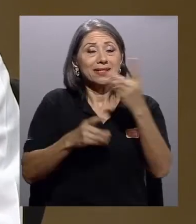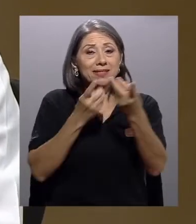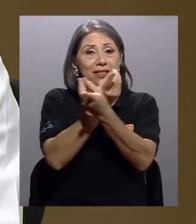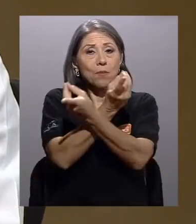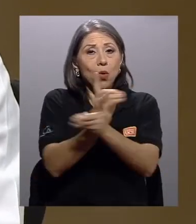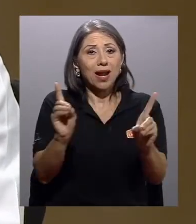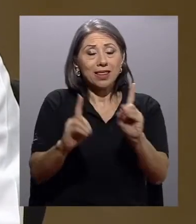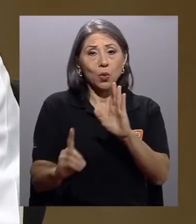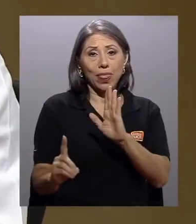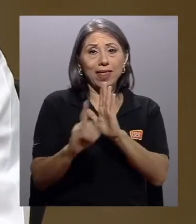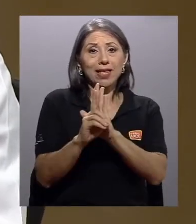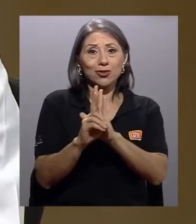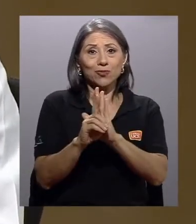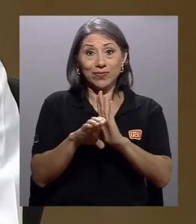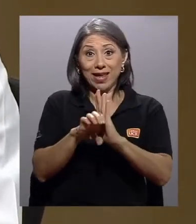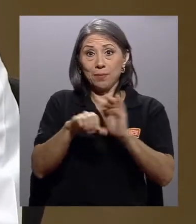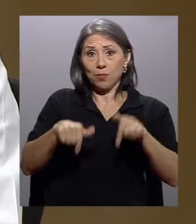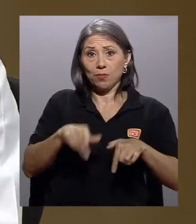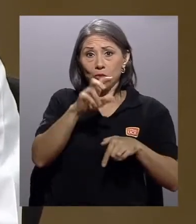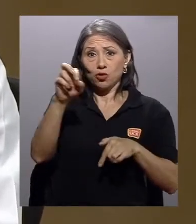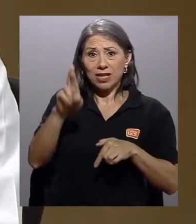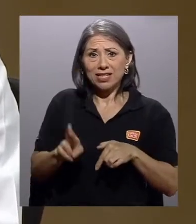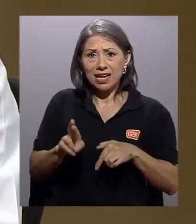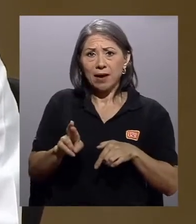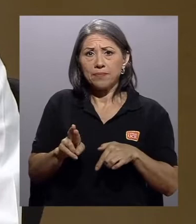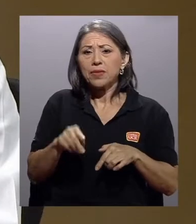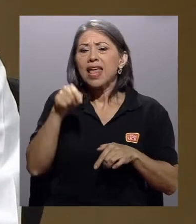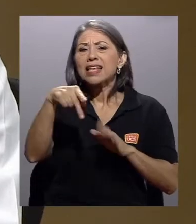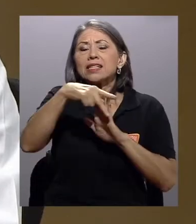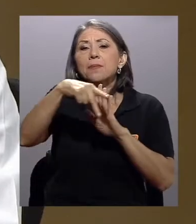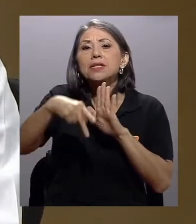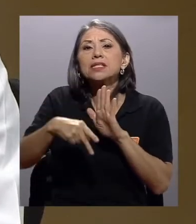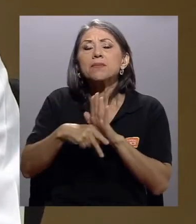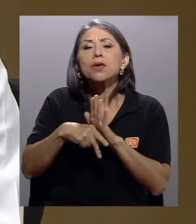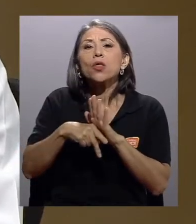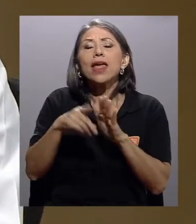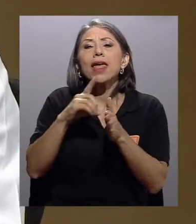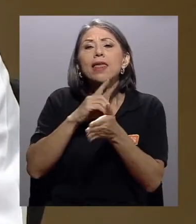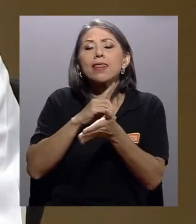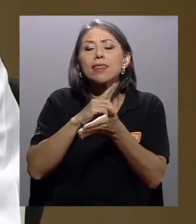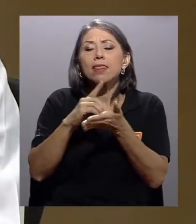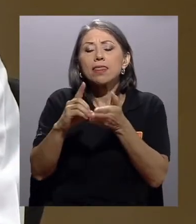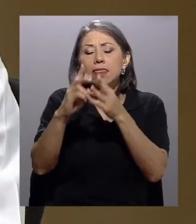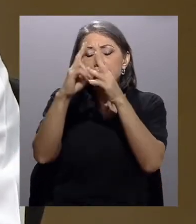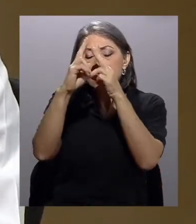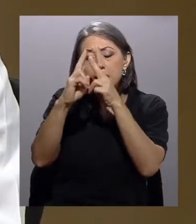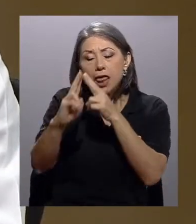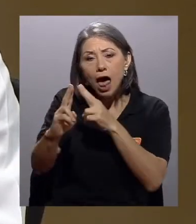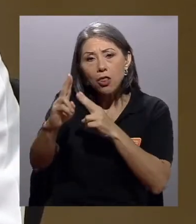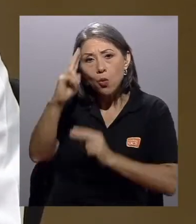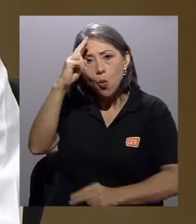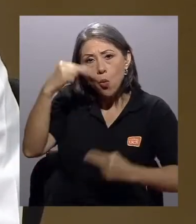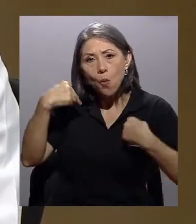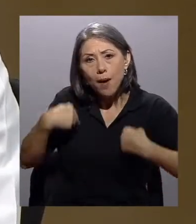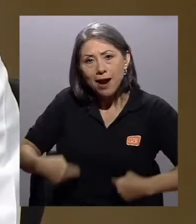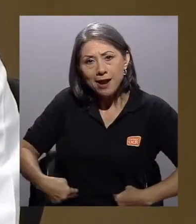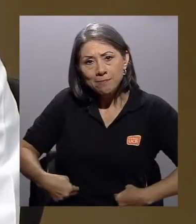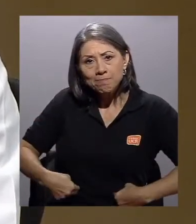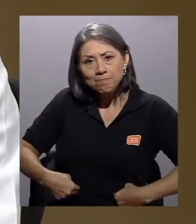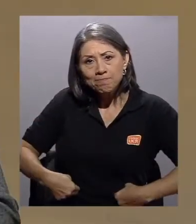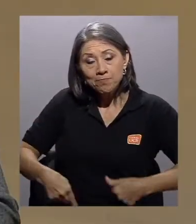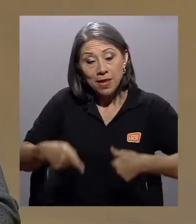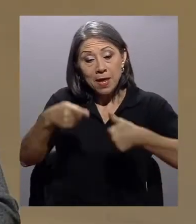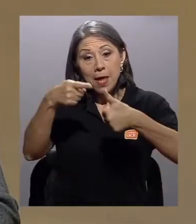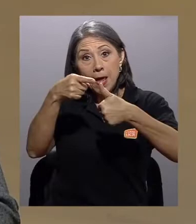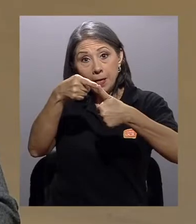derecho como es Costa Rica, es el principio de dignidad humana. Derivado del principio